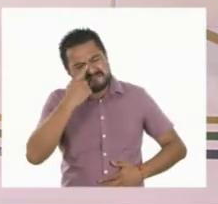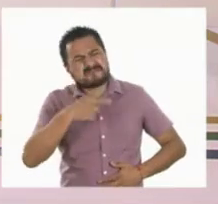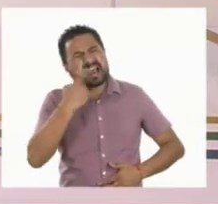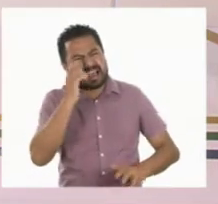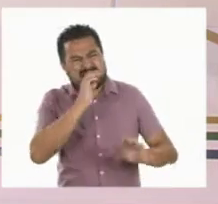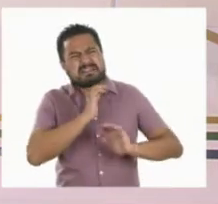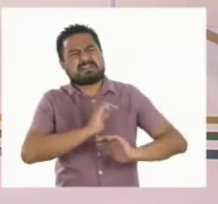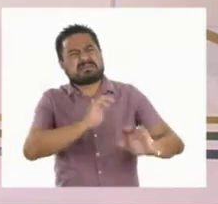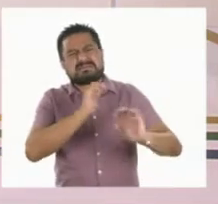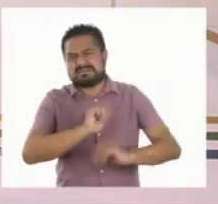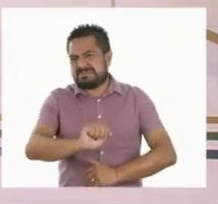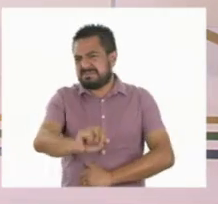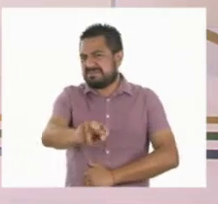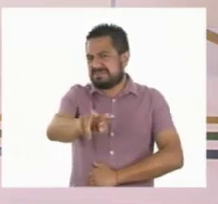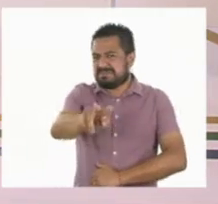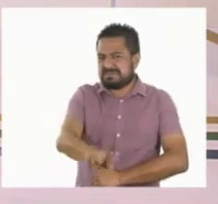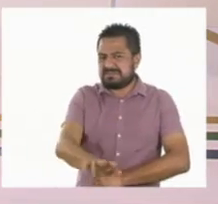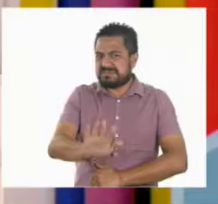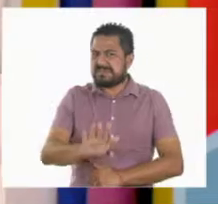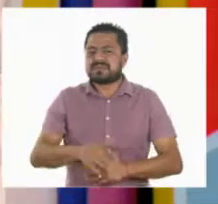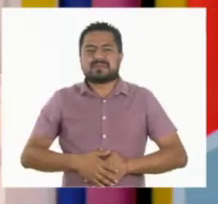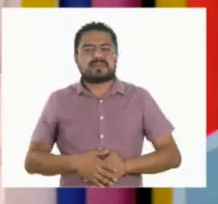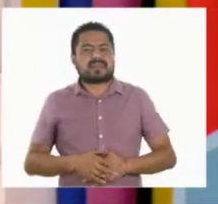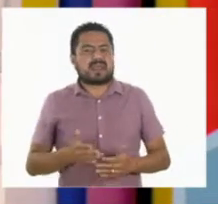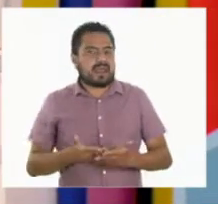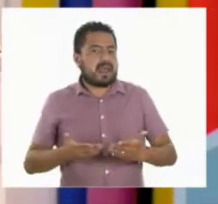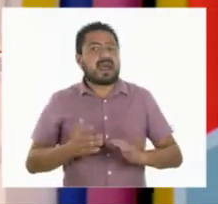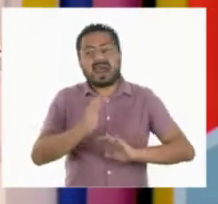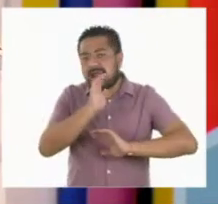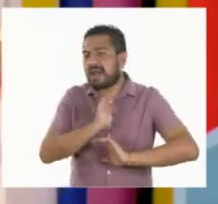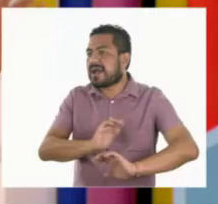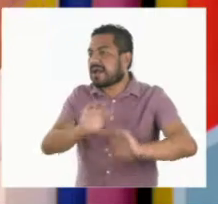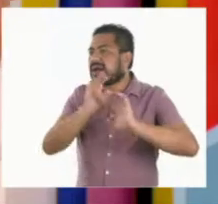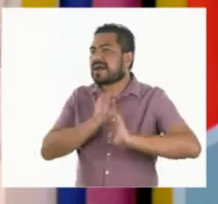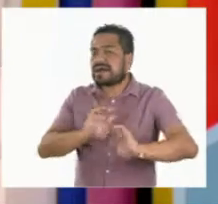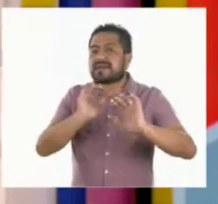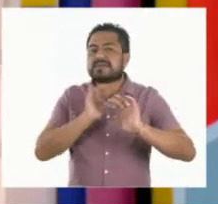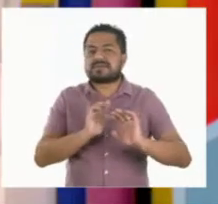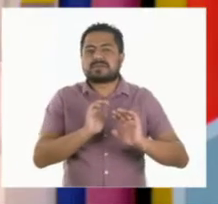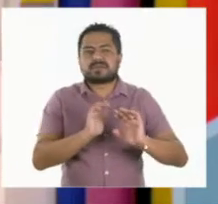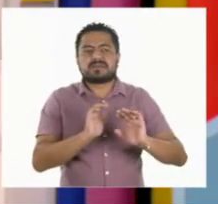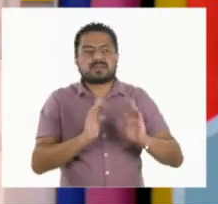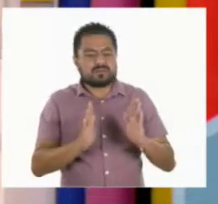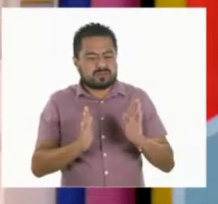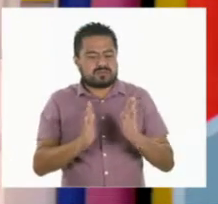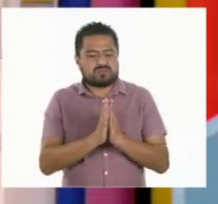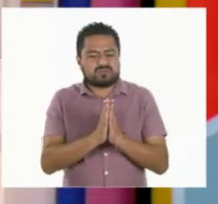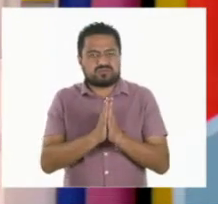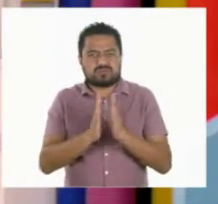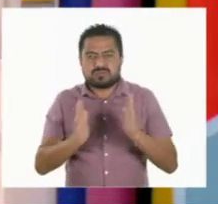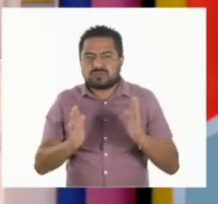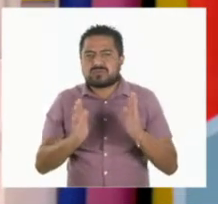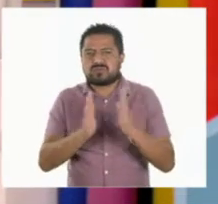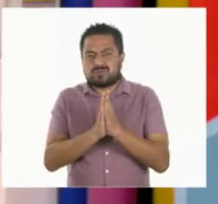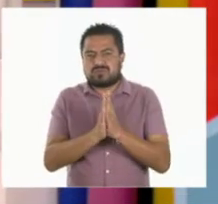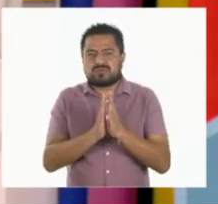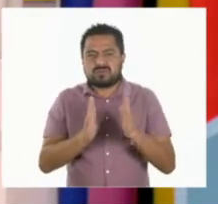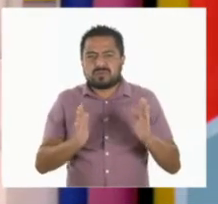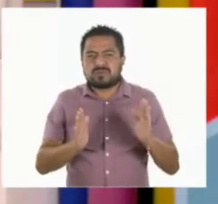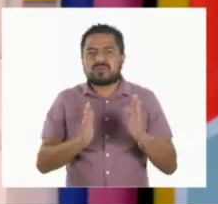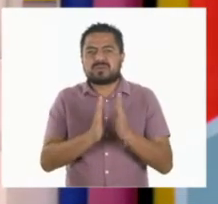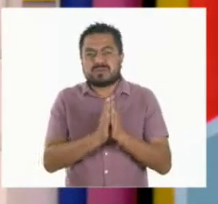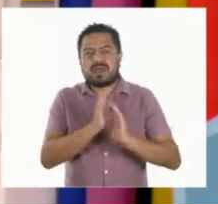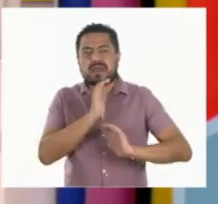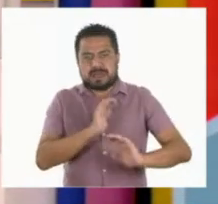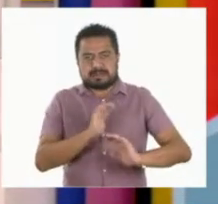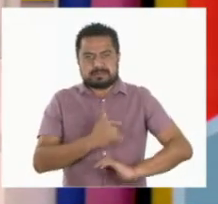canción, ¿verdad? Bueno, vamos a cantarla, pero vamos a ir dando una palmada en el pulso de la canción. Va.